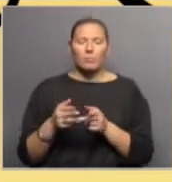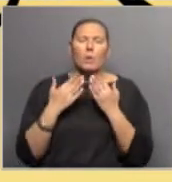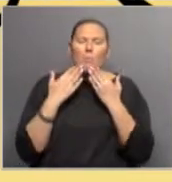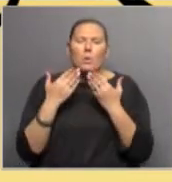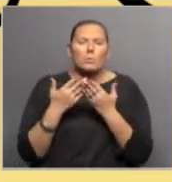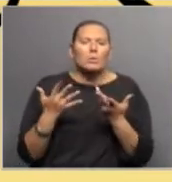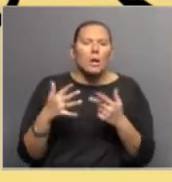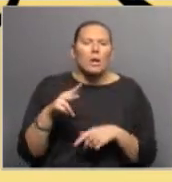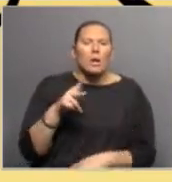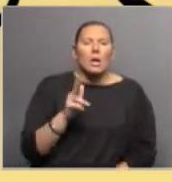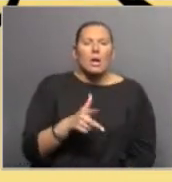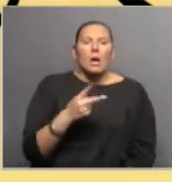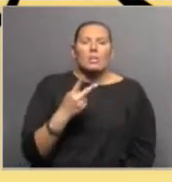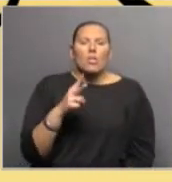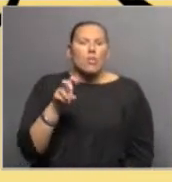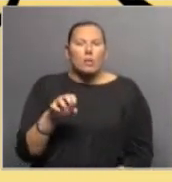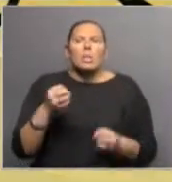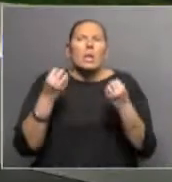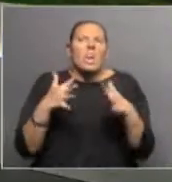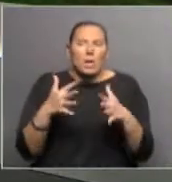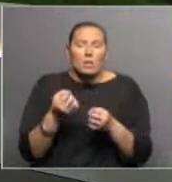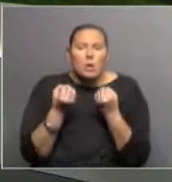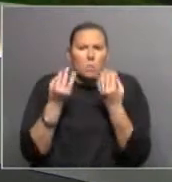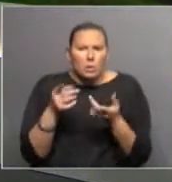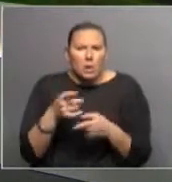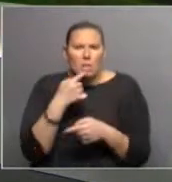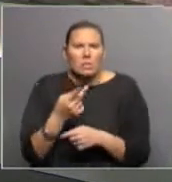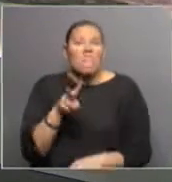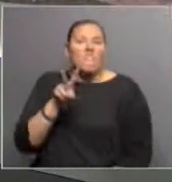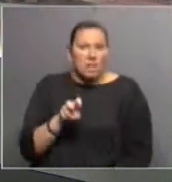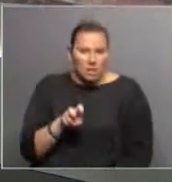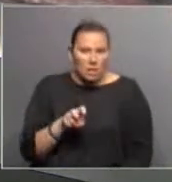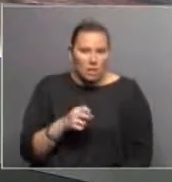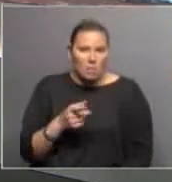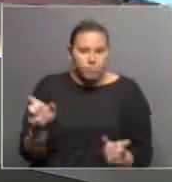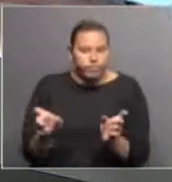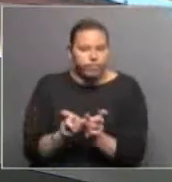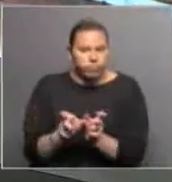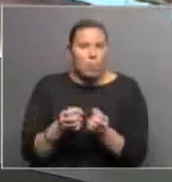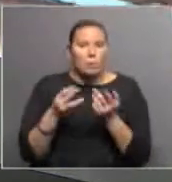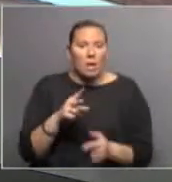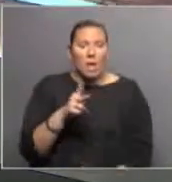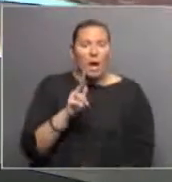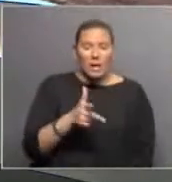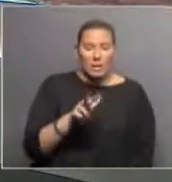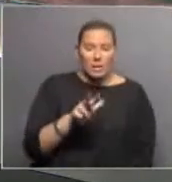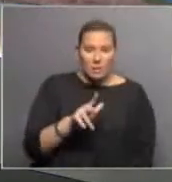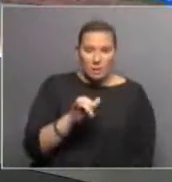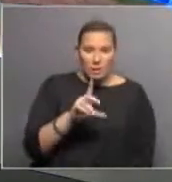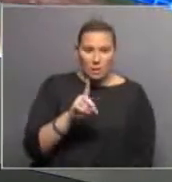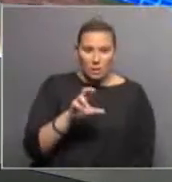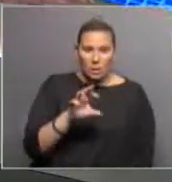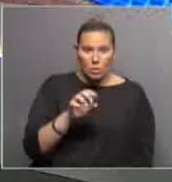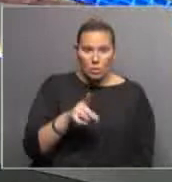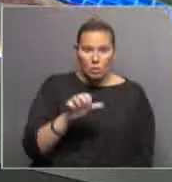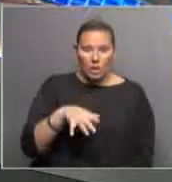básica es: ¿qué es el hidrógeno verde y por qué esa aclaración de verde? Perfecto. El hidrógeno en verdad se puede obtener de